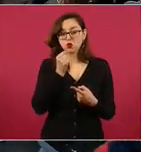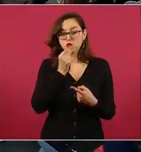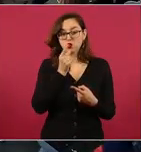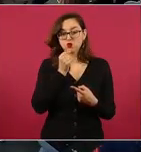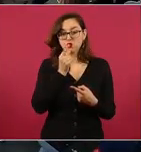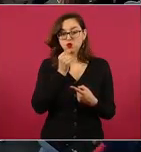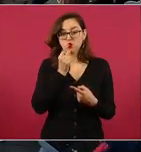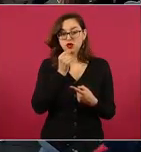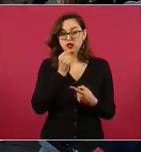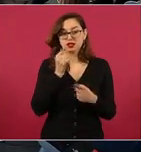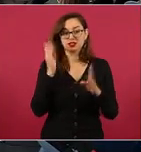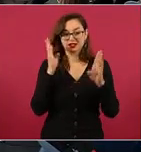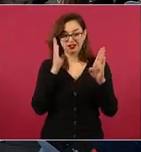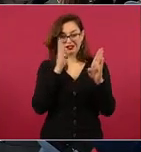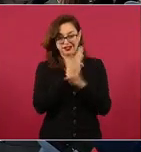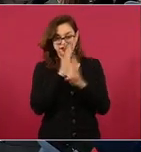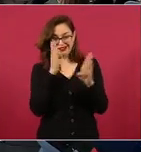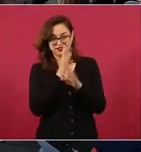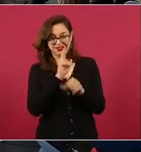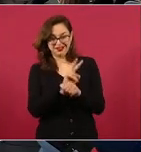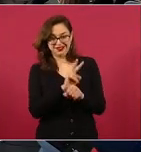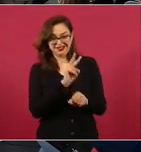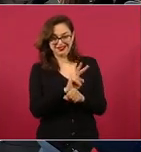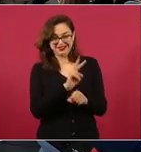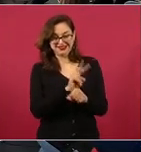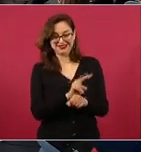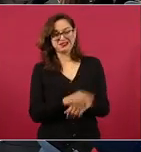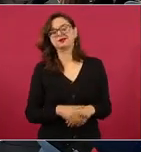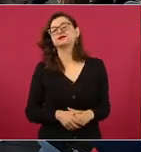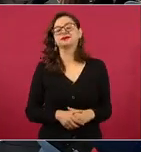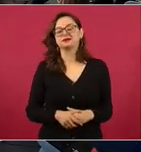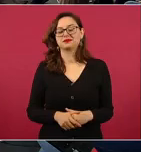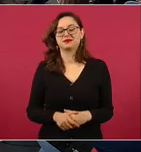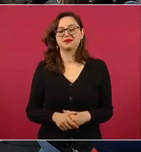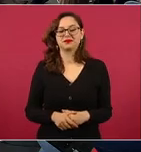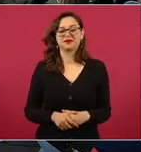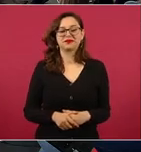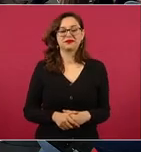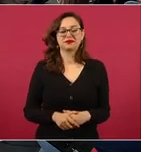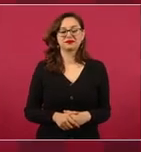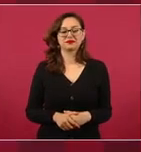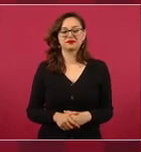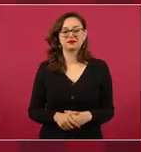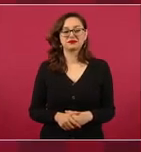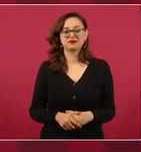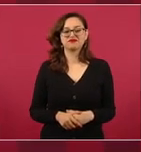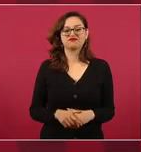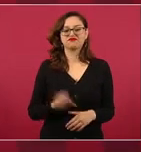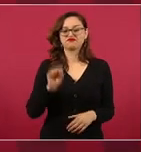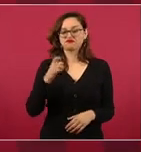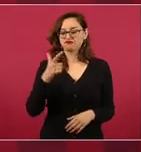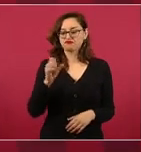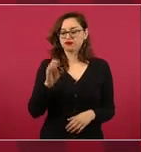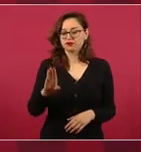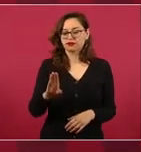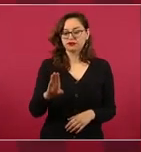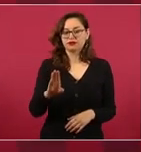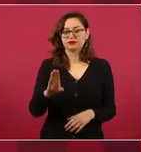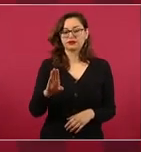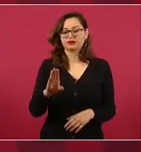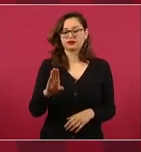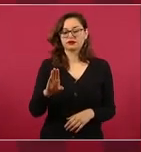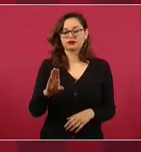El CISEN, no se llamaba de otra manera, sí, sí, gobernación,